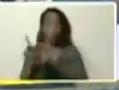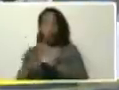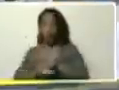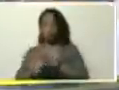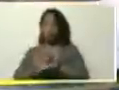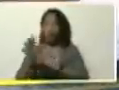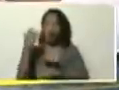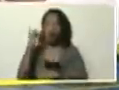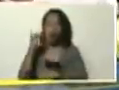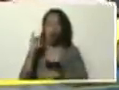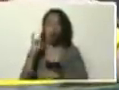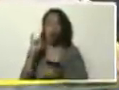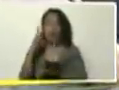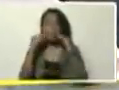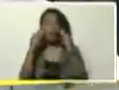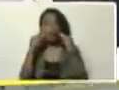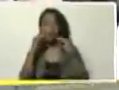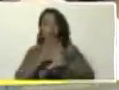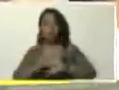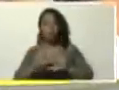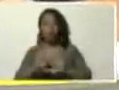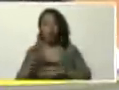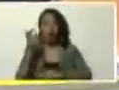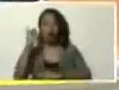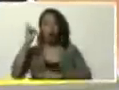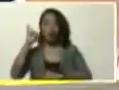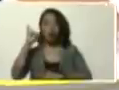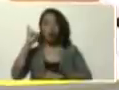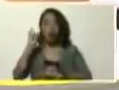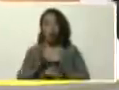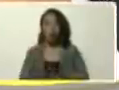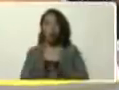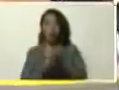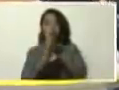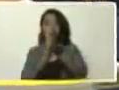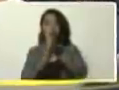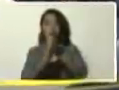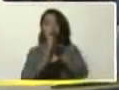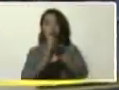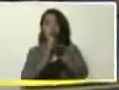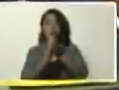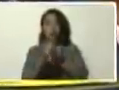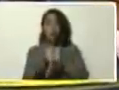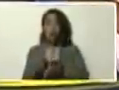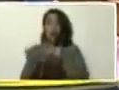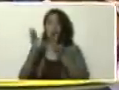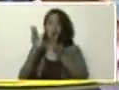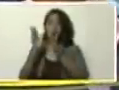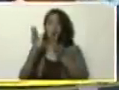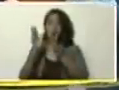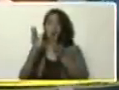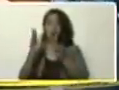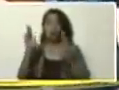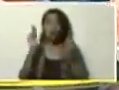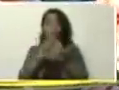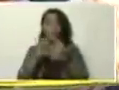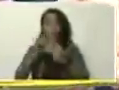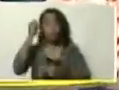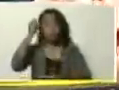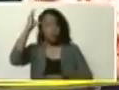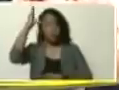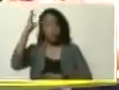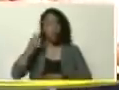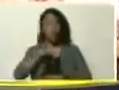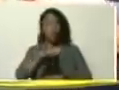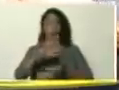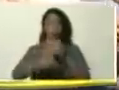tenemos, con experiencia que ya tenemos, con liderazgo y con una infraestructura y un conocimiento que hemos